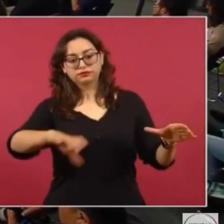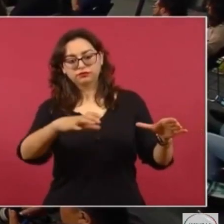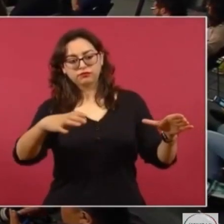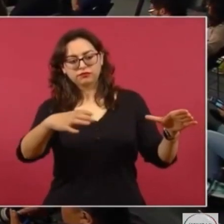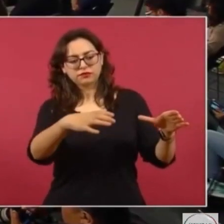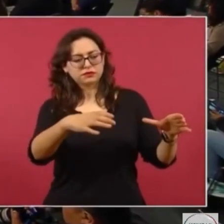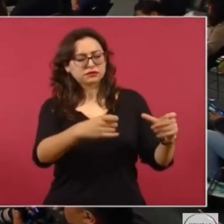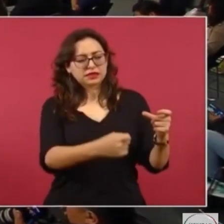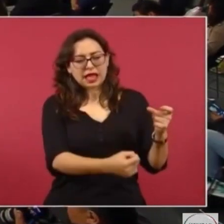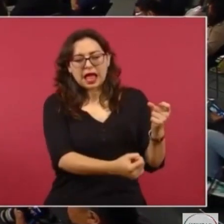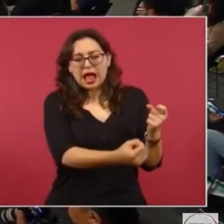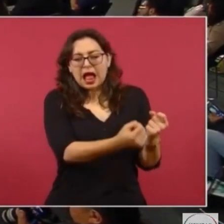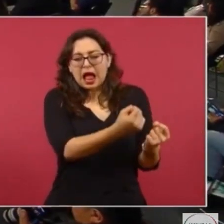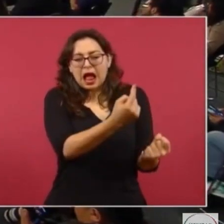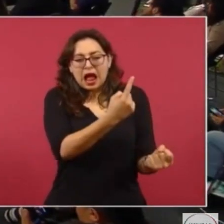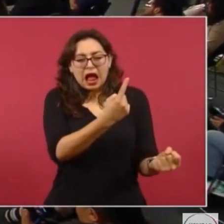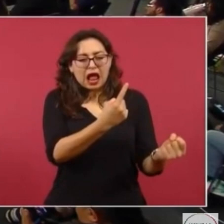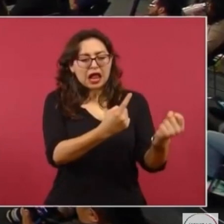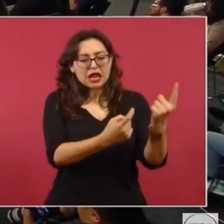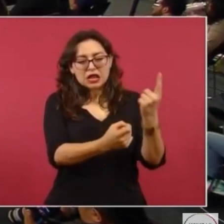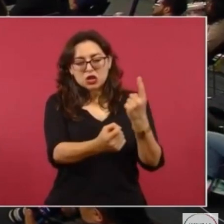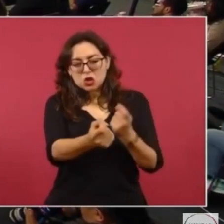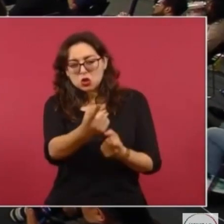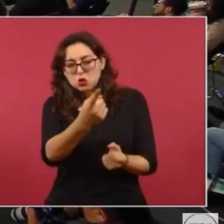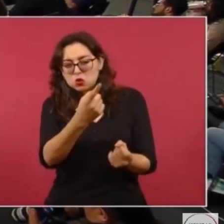quien pueda